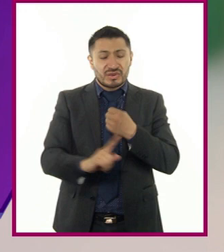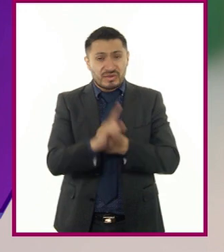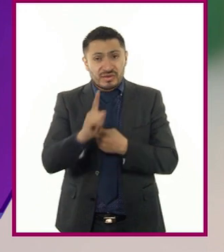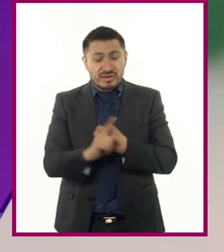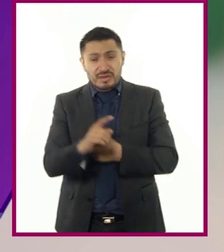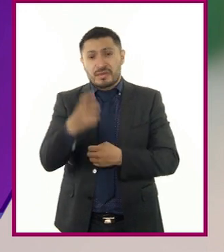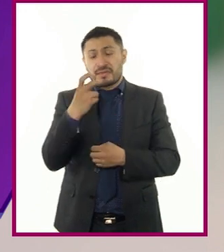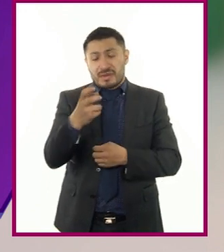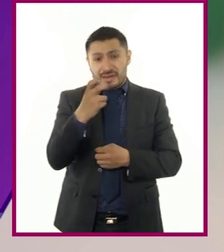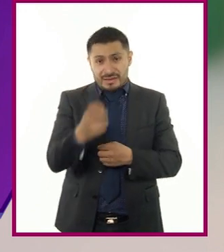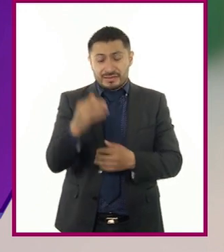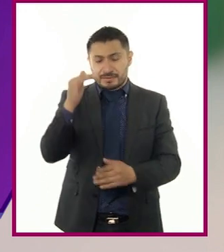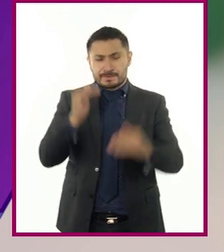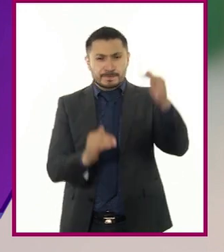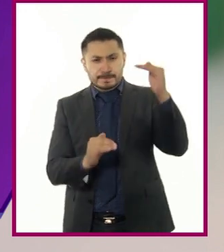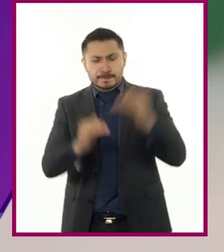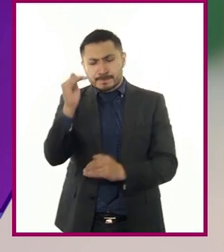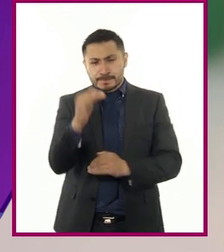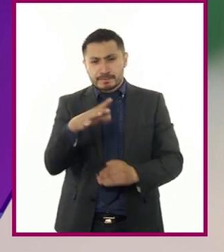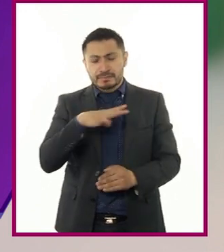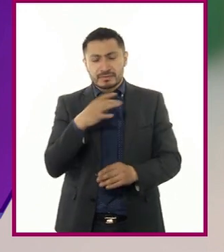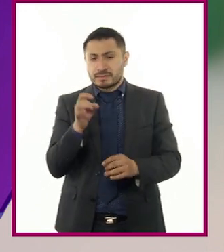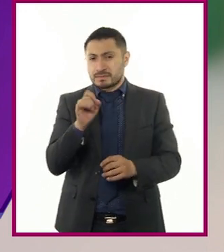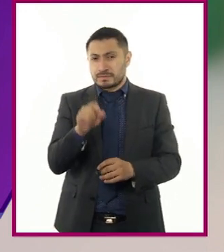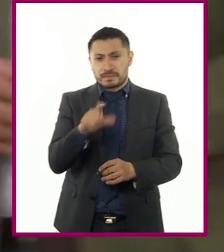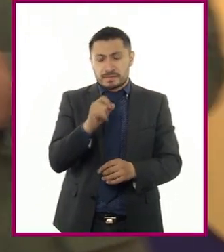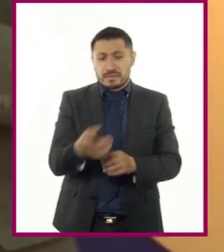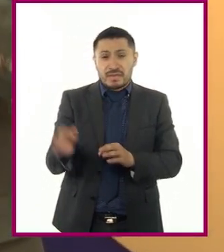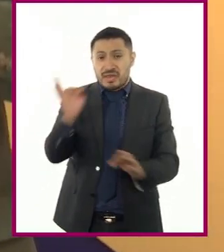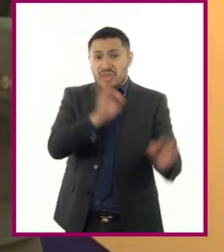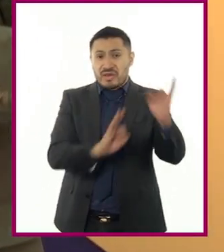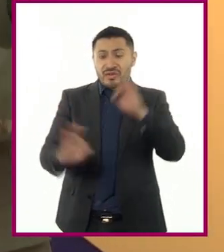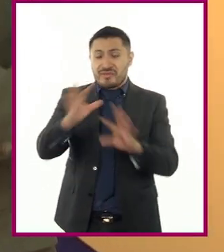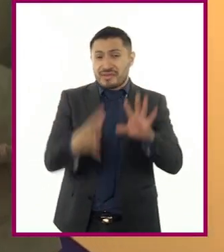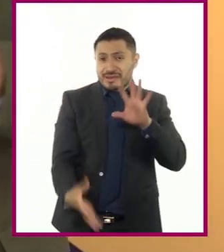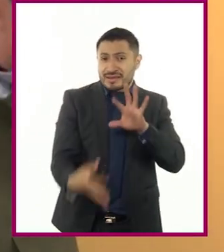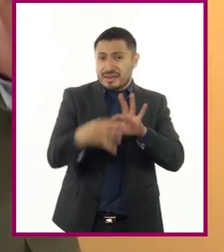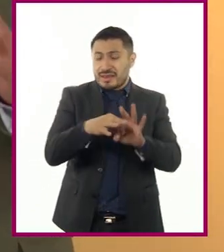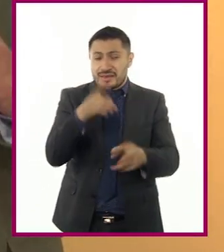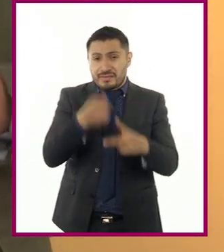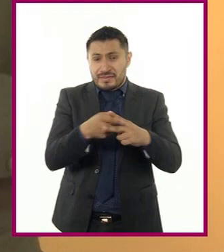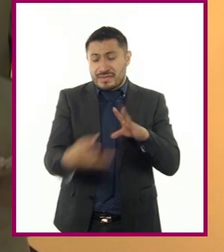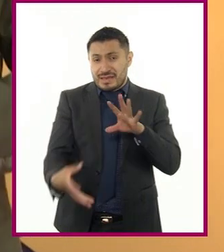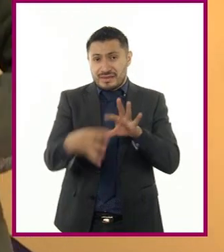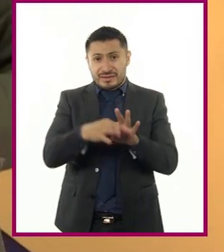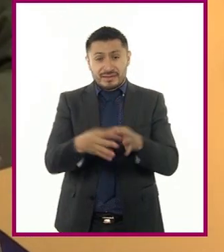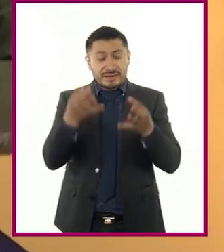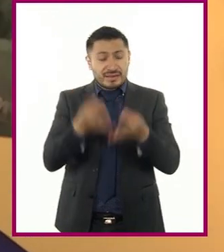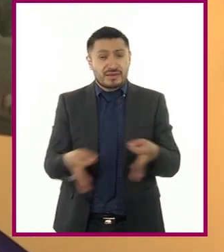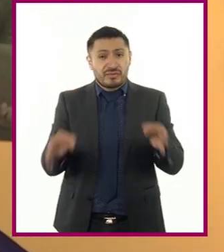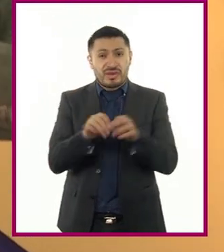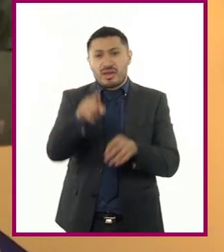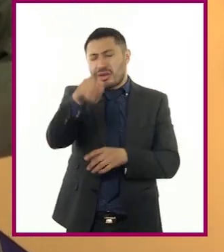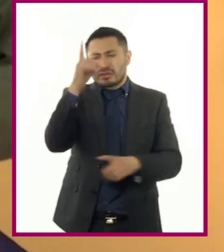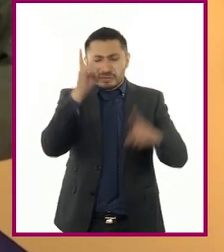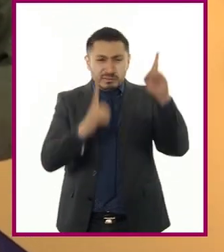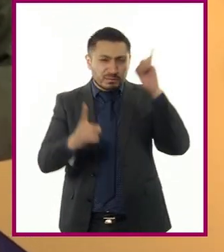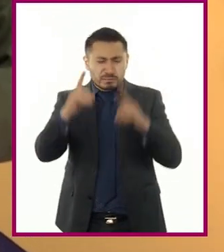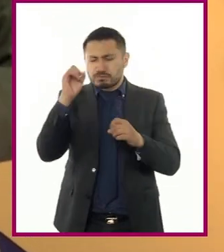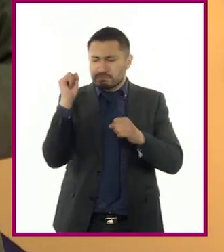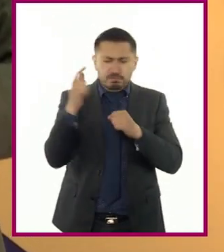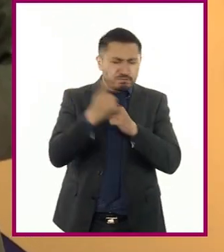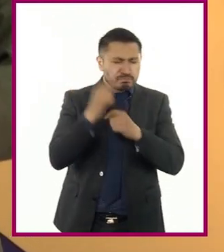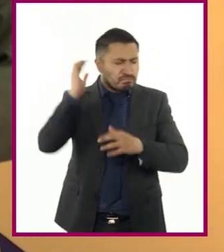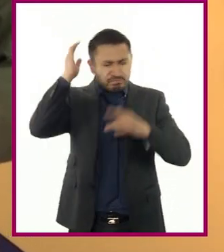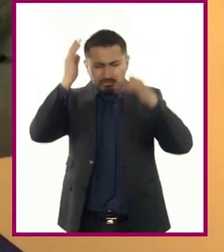inversa, incluyendo fenómenos de la física. Es importante que tomen nota de las dudas, reflexiones